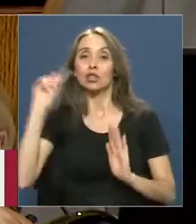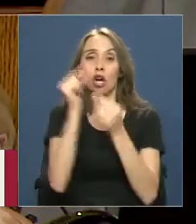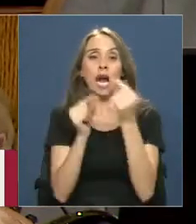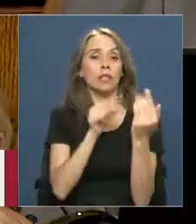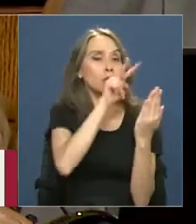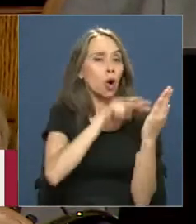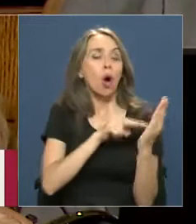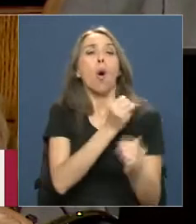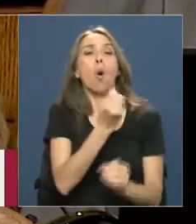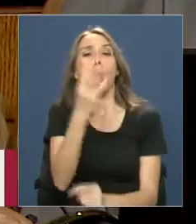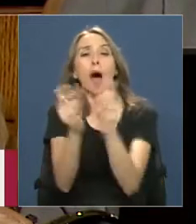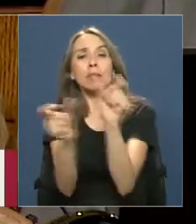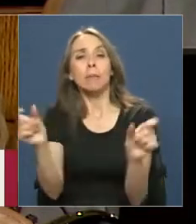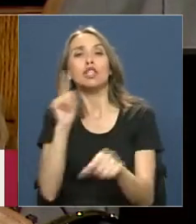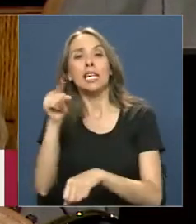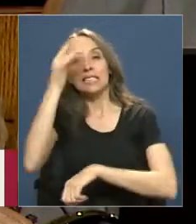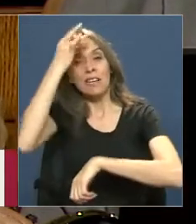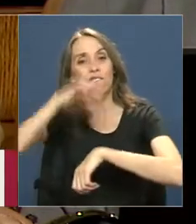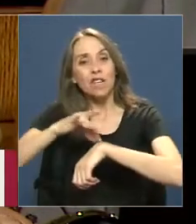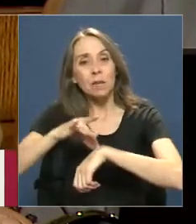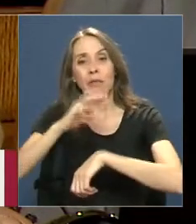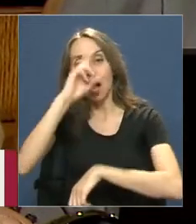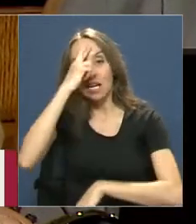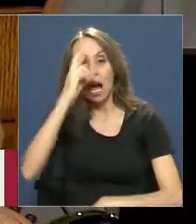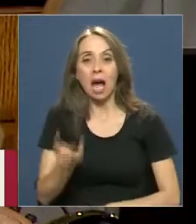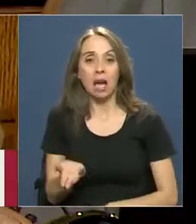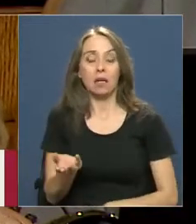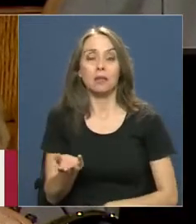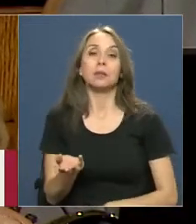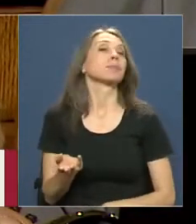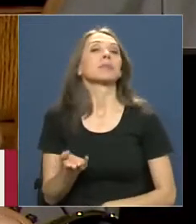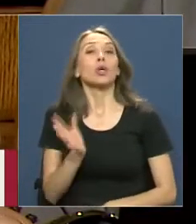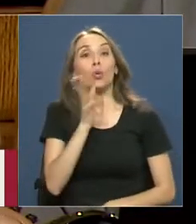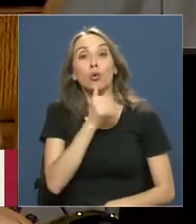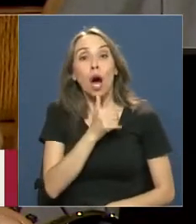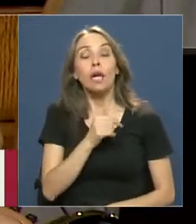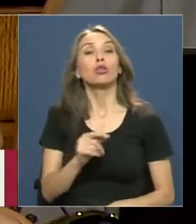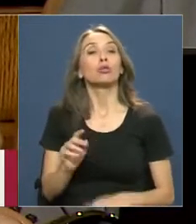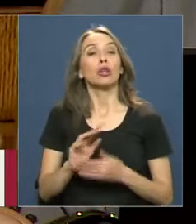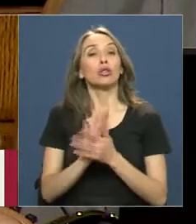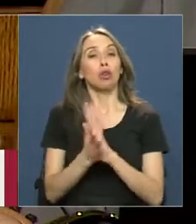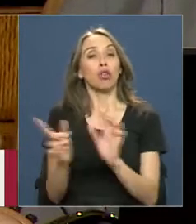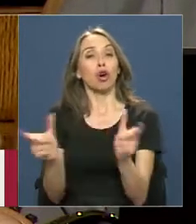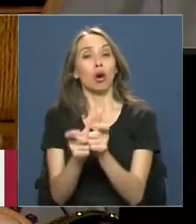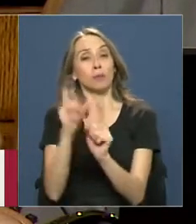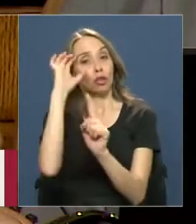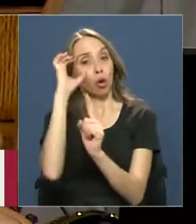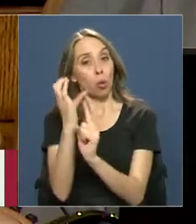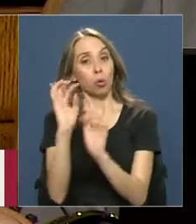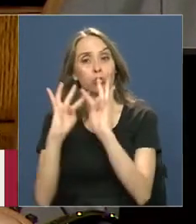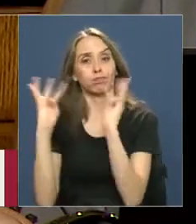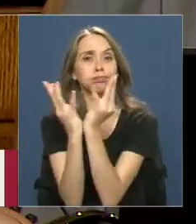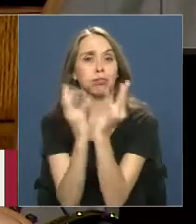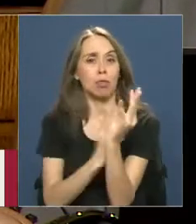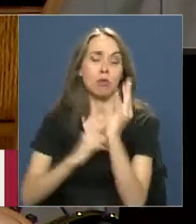el número de personas con enfermedades raras. Y por eso que hemos aprobado unánimemente desde la Comisión de Cultura, y espero también